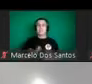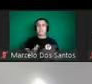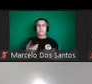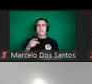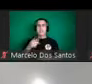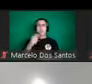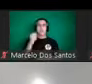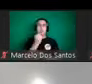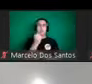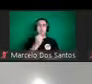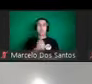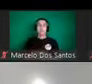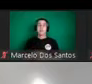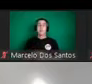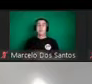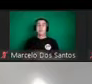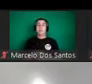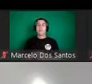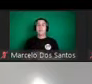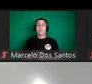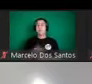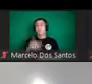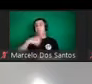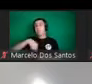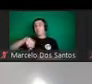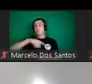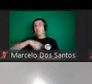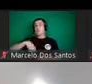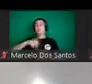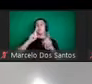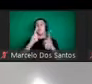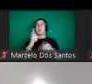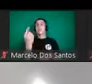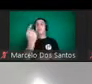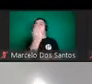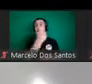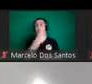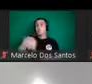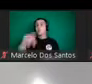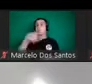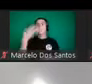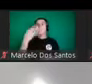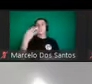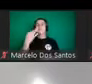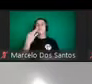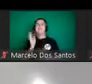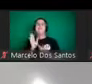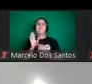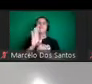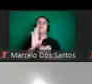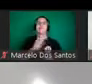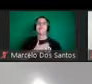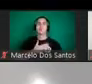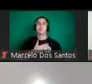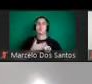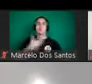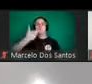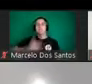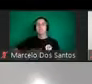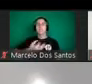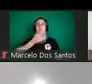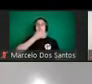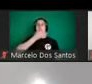de nosotros, de cada uno y cada uno, y de nuestras propias instituciones con el ejemplo. Así que muchísimas gracias, que sea un día realmente una jornada